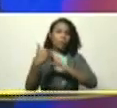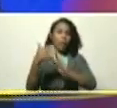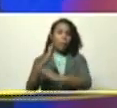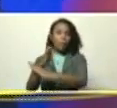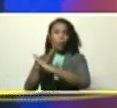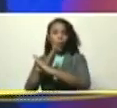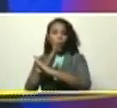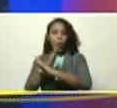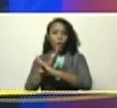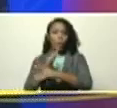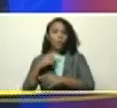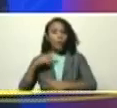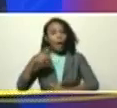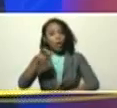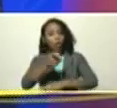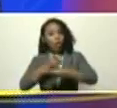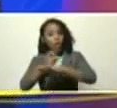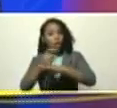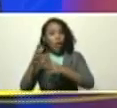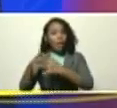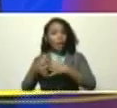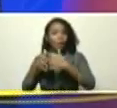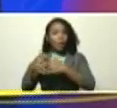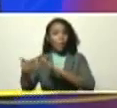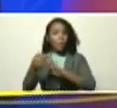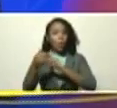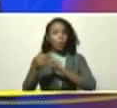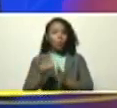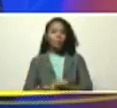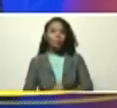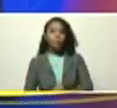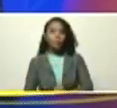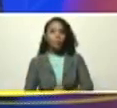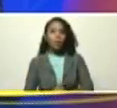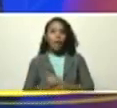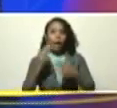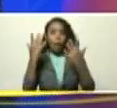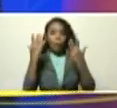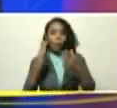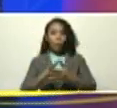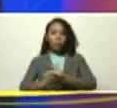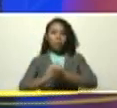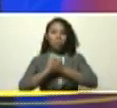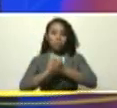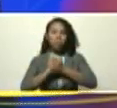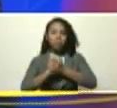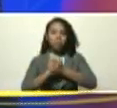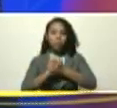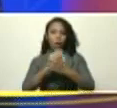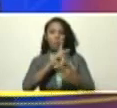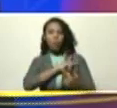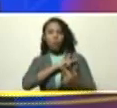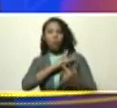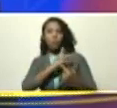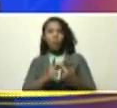por parte del gobierno de los Estados Unidos. La mano solidaria y la voluntad